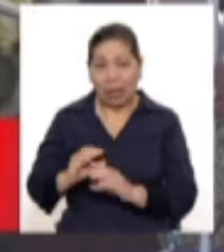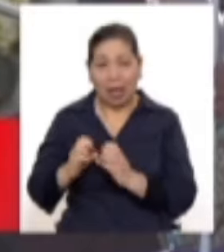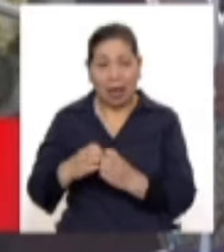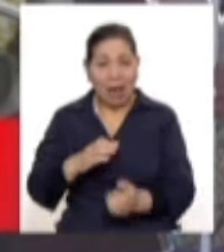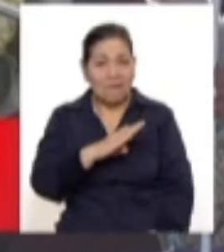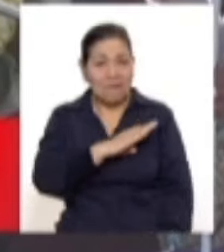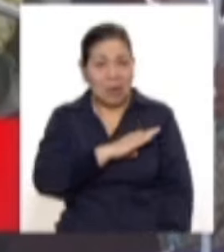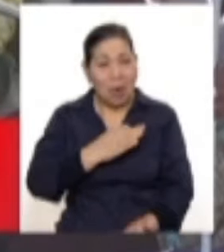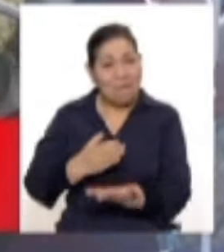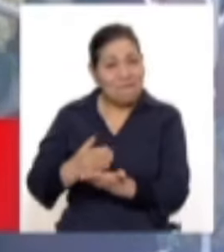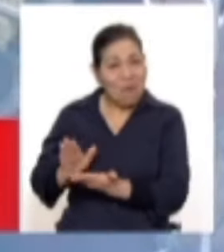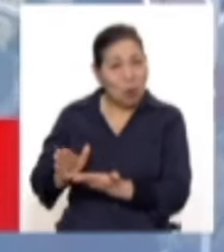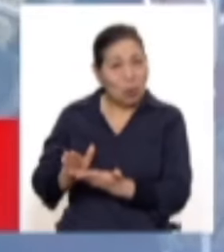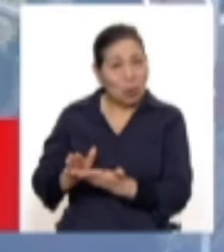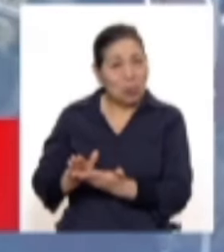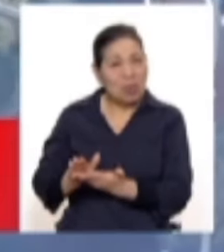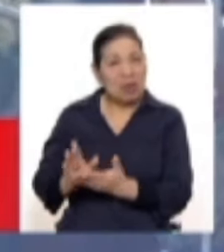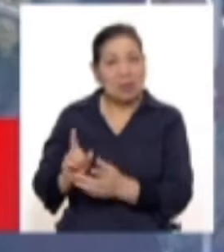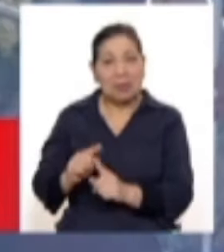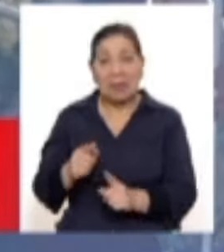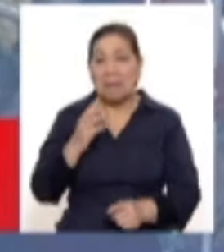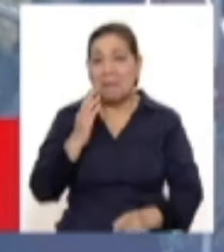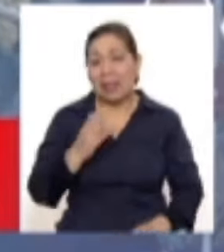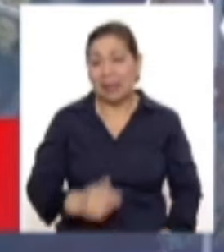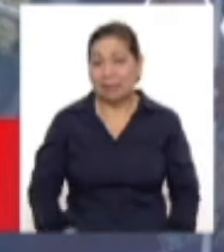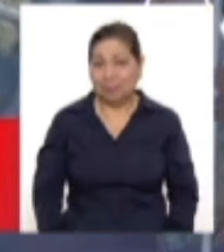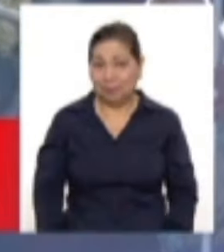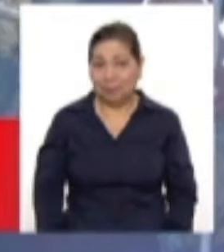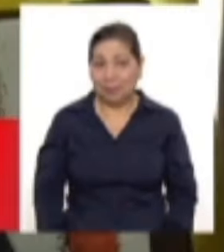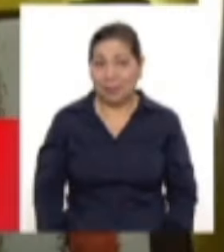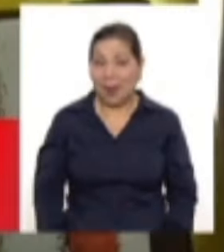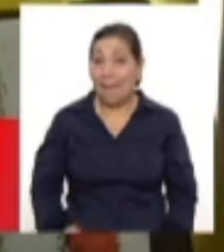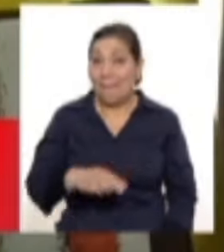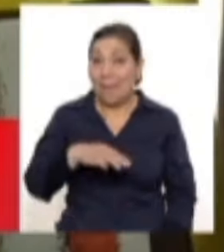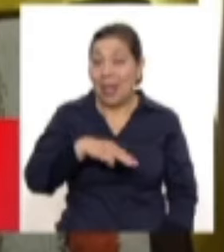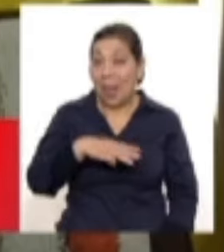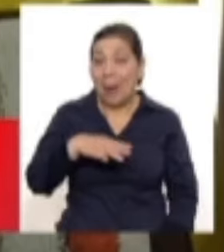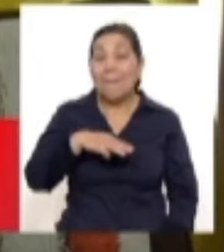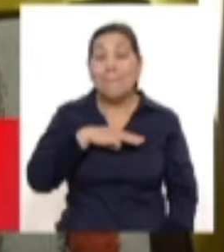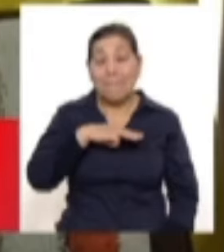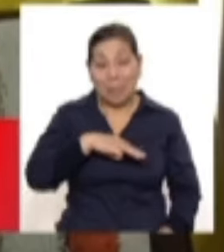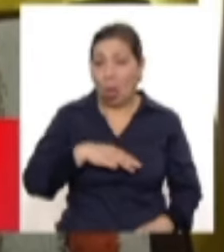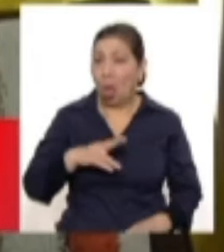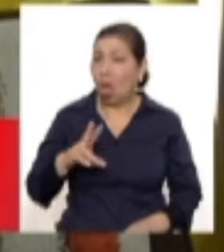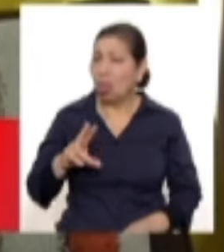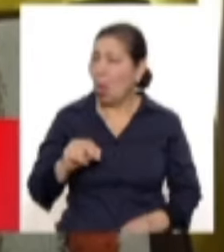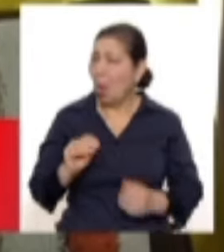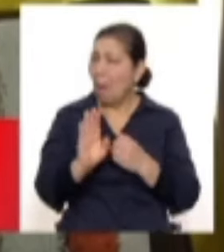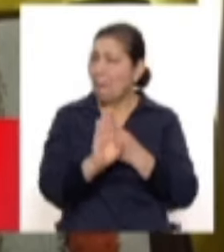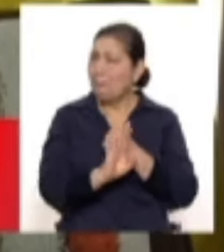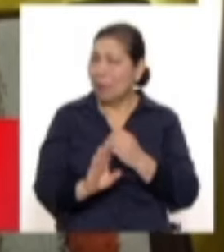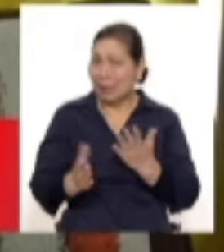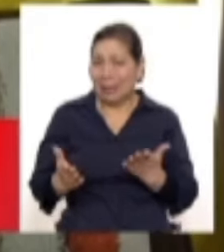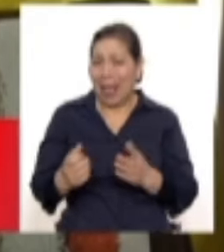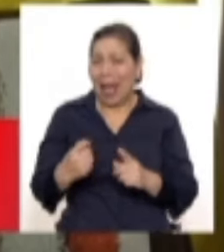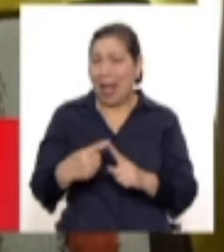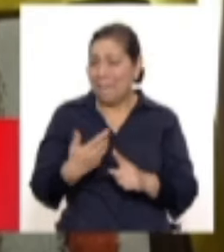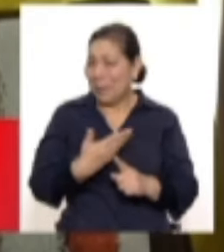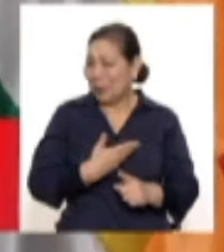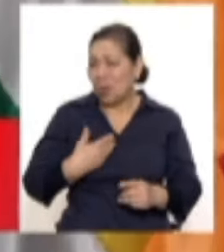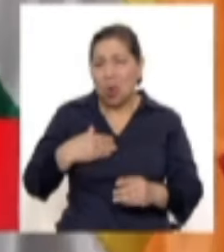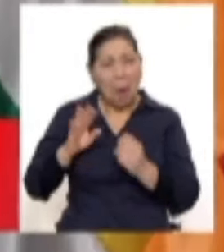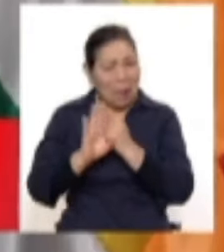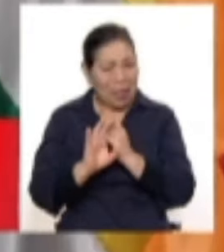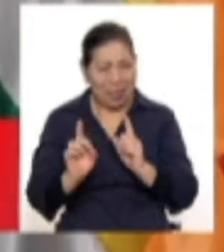de fiscales y anular sus decisiones. El titular del Ministerio Público negó que esté protegiendo al